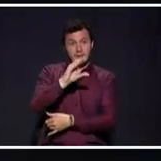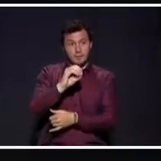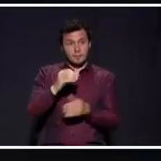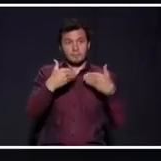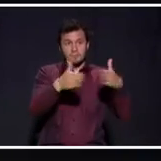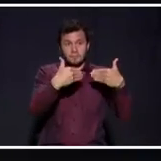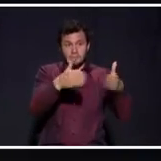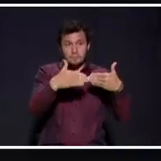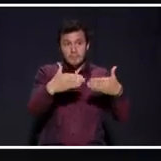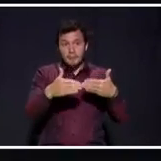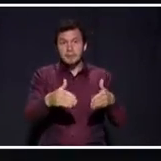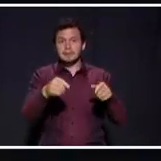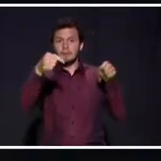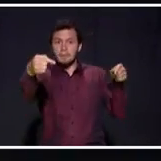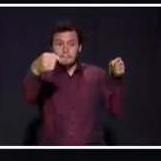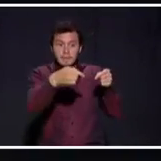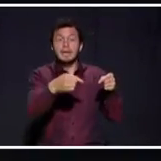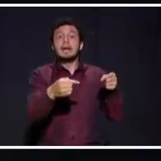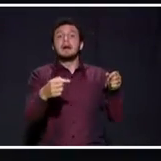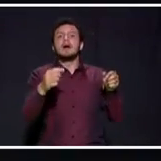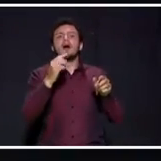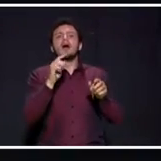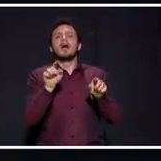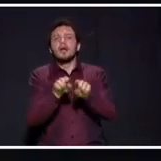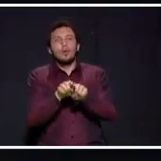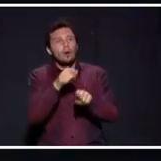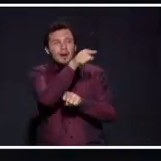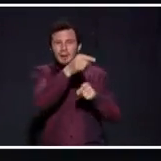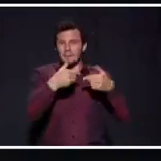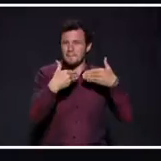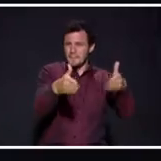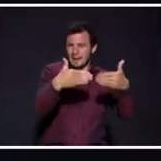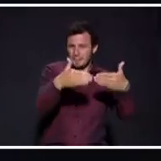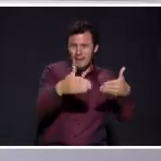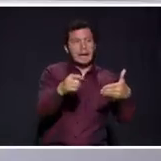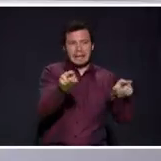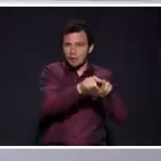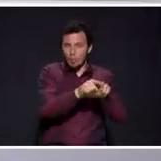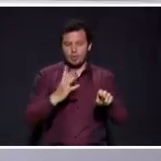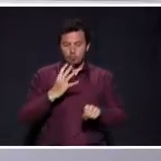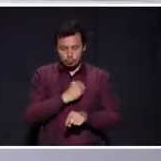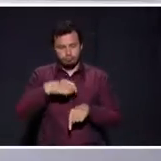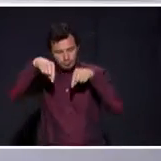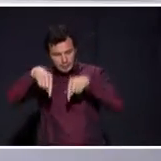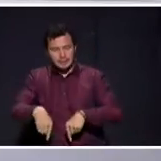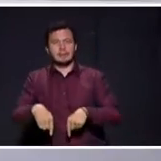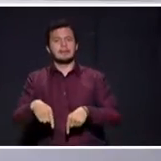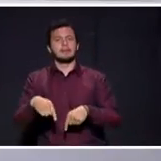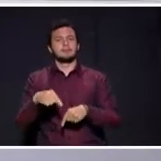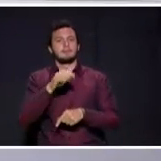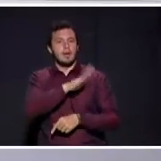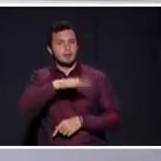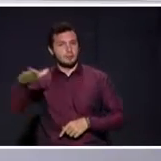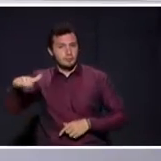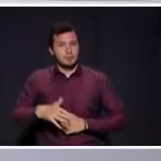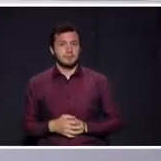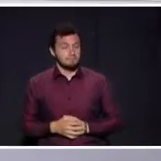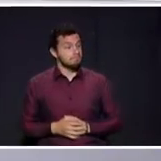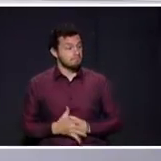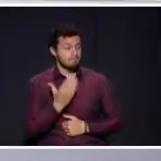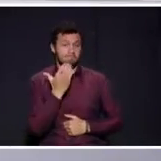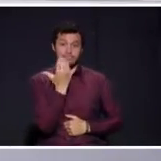alternativa la tenemos que construir nosotros los antioqueños gracias candidatos así finalizamos este primer bloque de megaobras